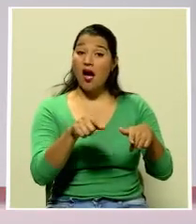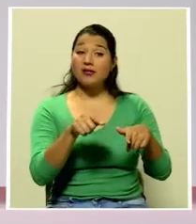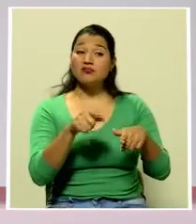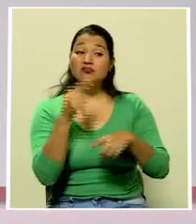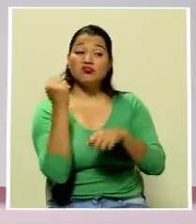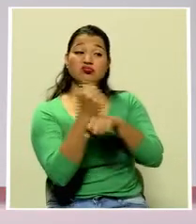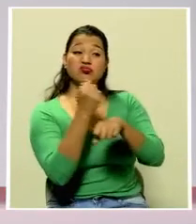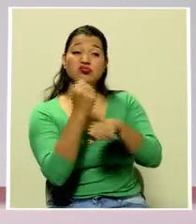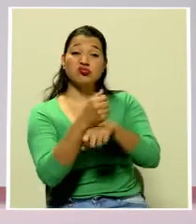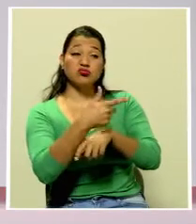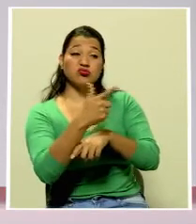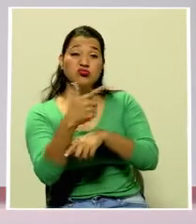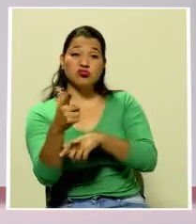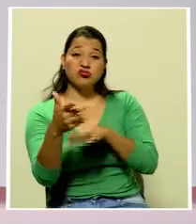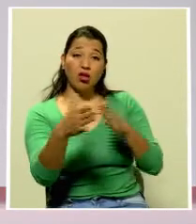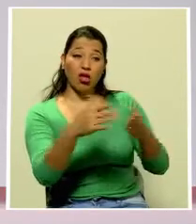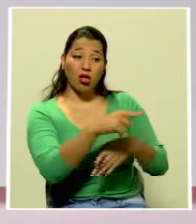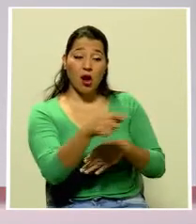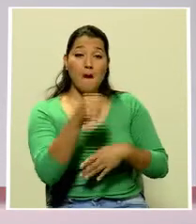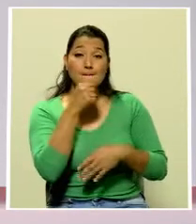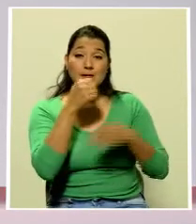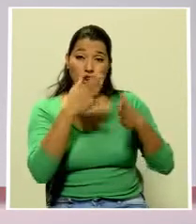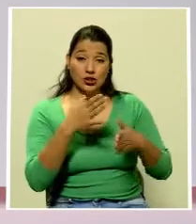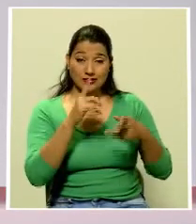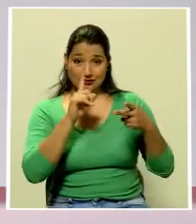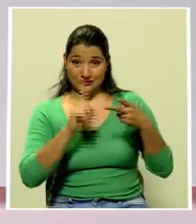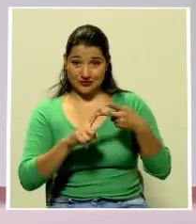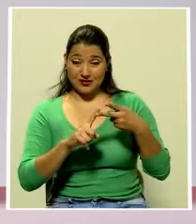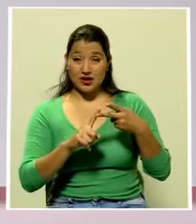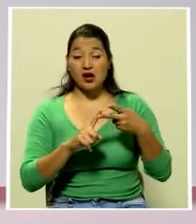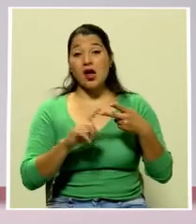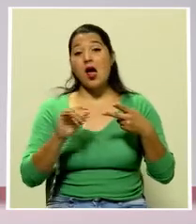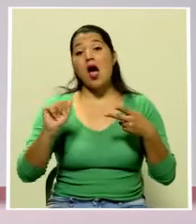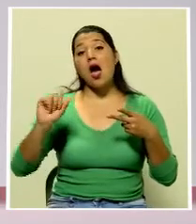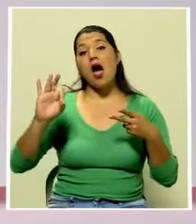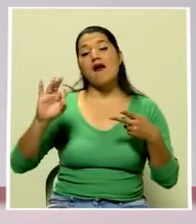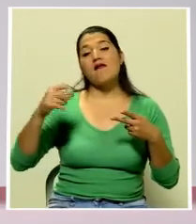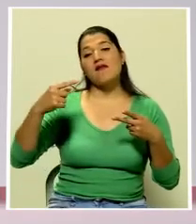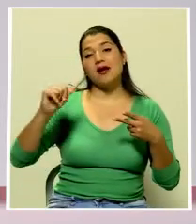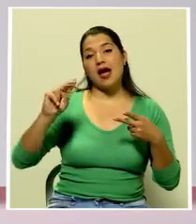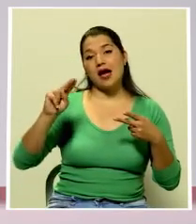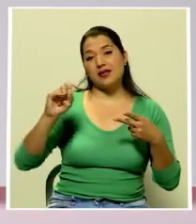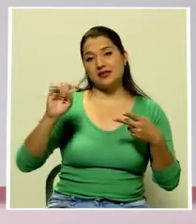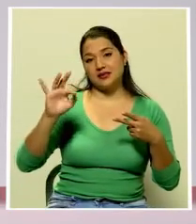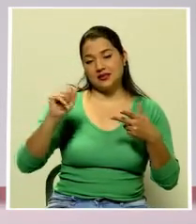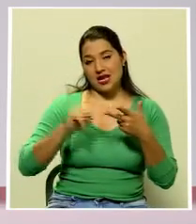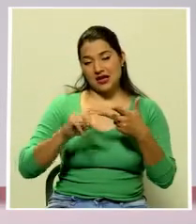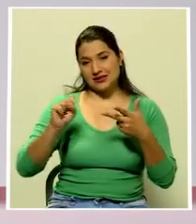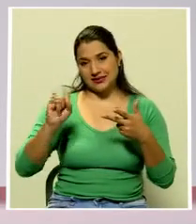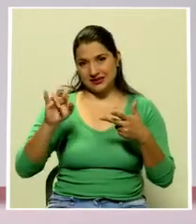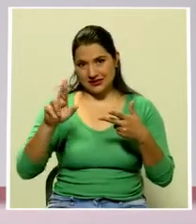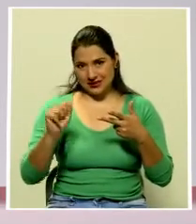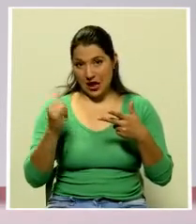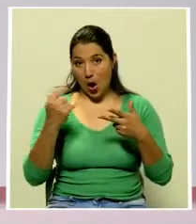estos asesinatos con 10, seguido de países como Afganistán y Siria. Veamos la siguiente